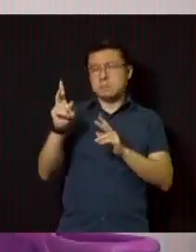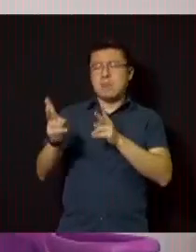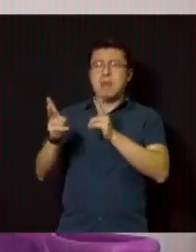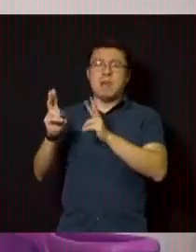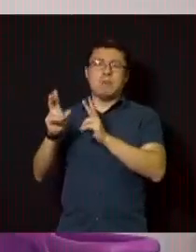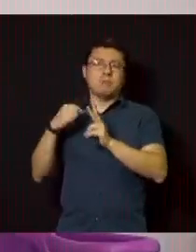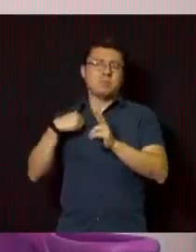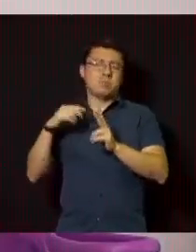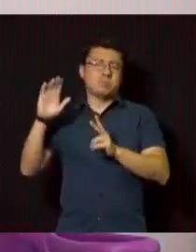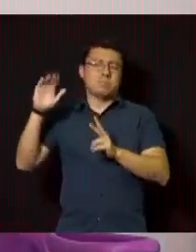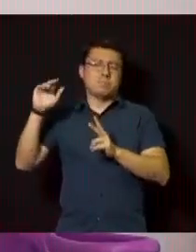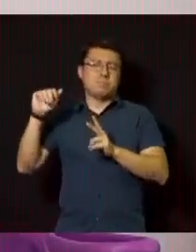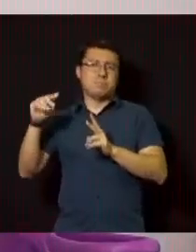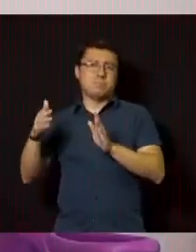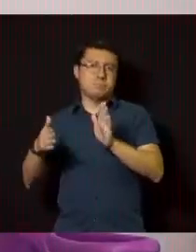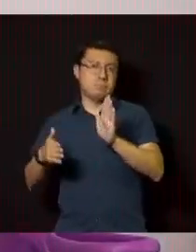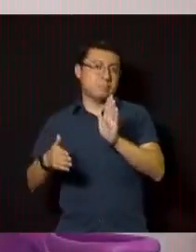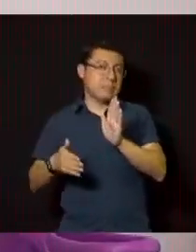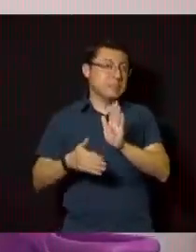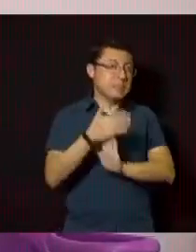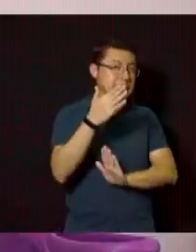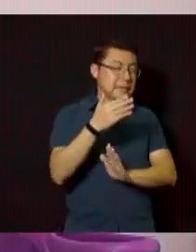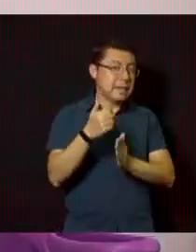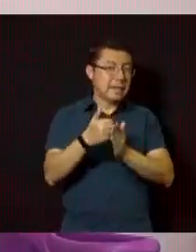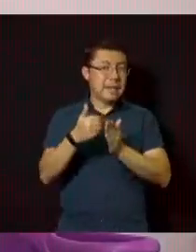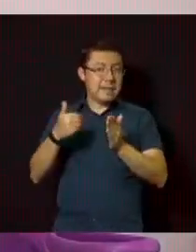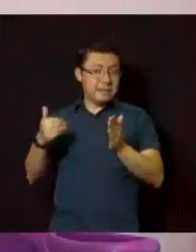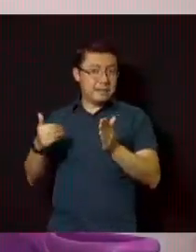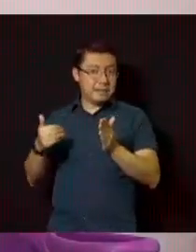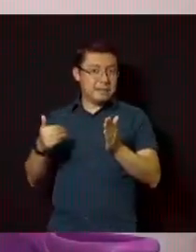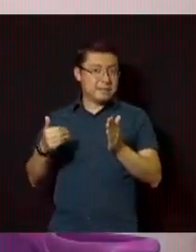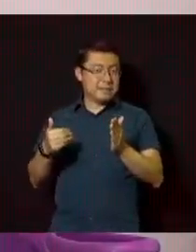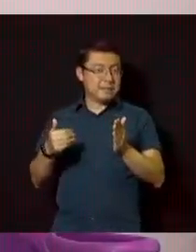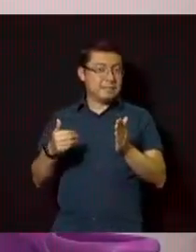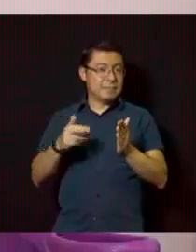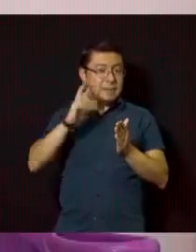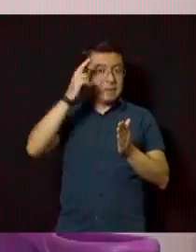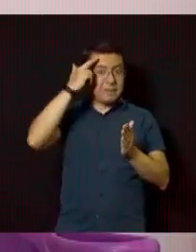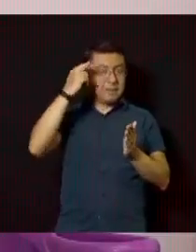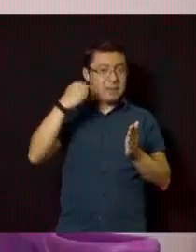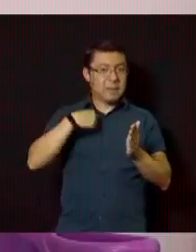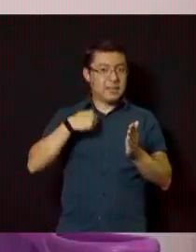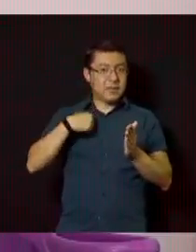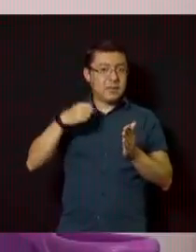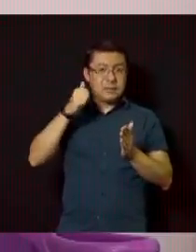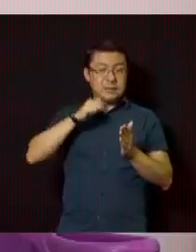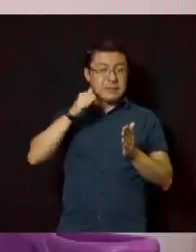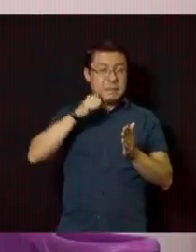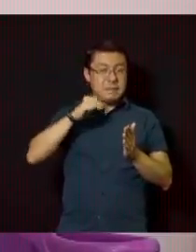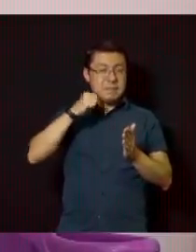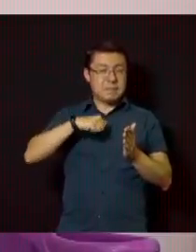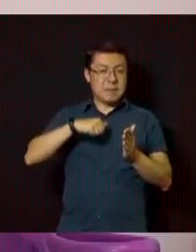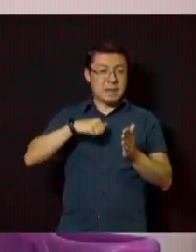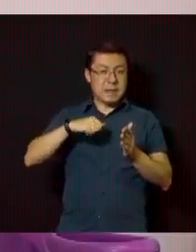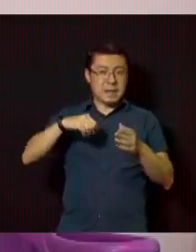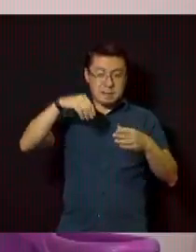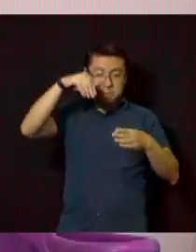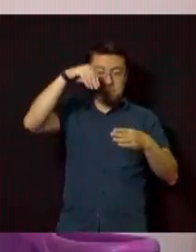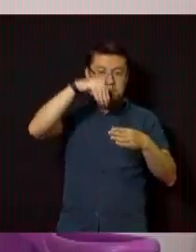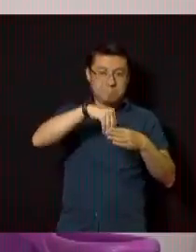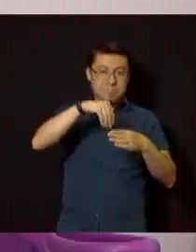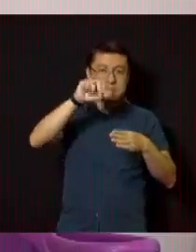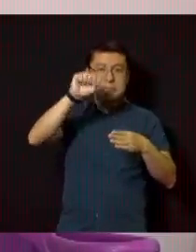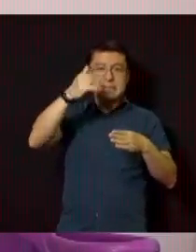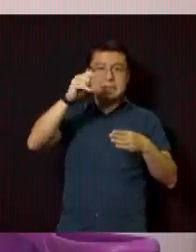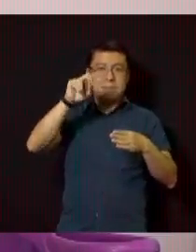iba a ir. Lo que sí, te recuerden esto que les acabé de mencionar. En mi cosmetiquera desde el comienzo siempre ha hecho parte Seitú.